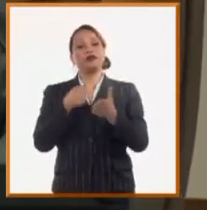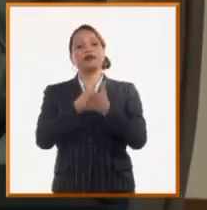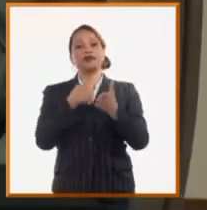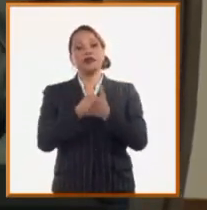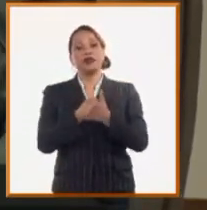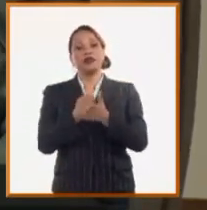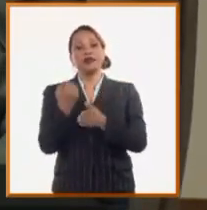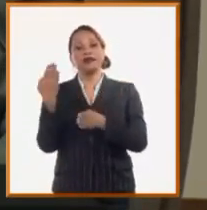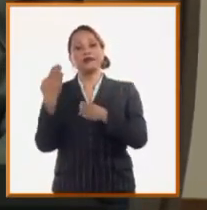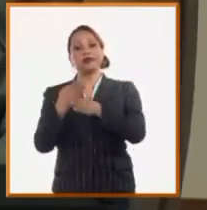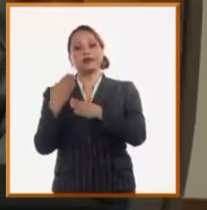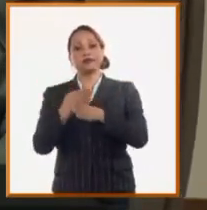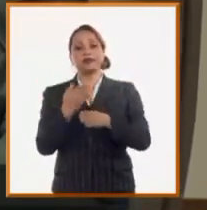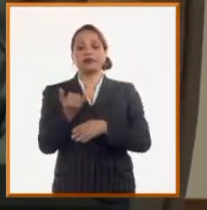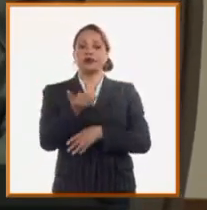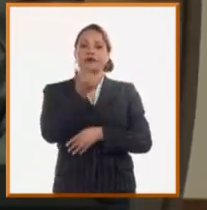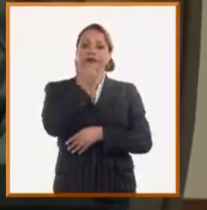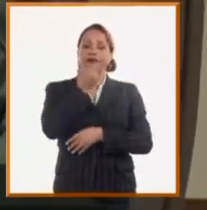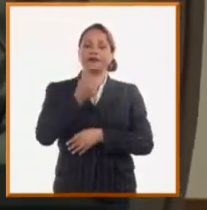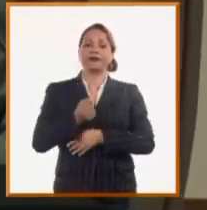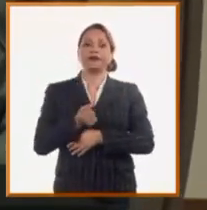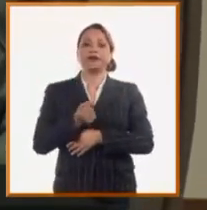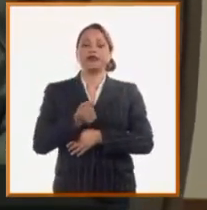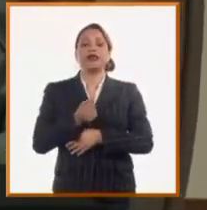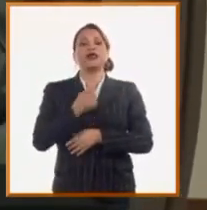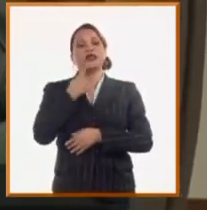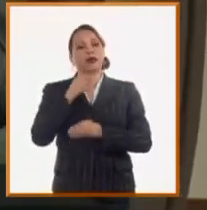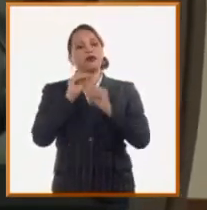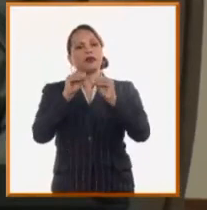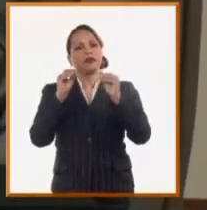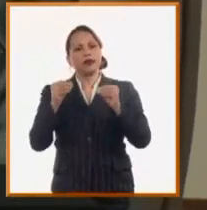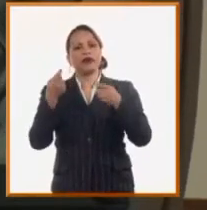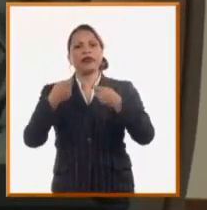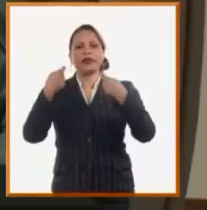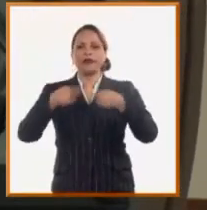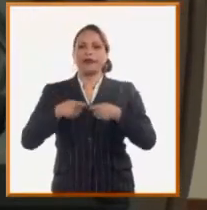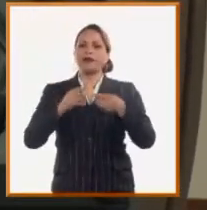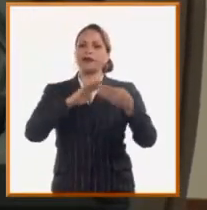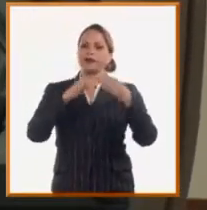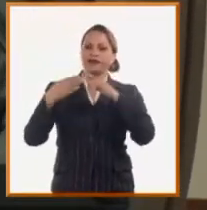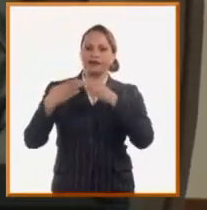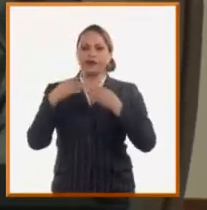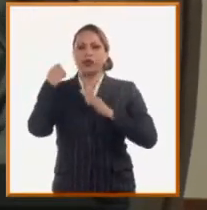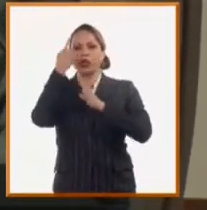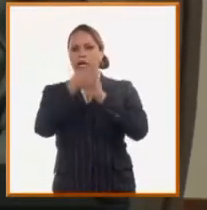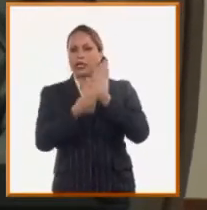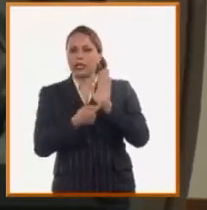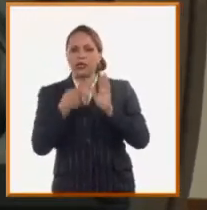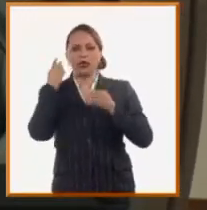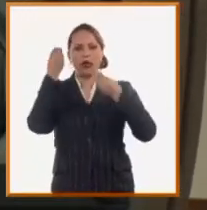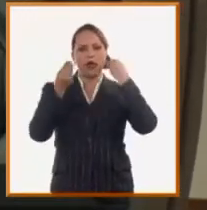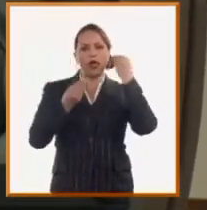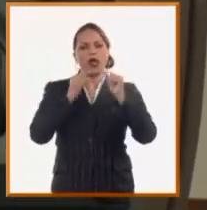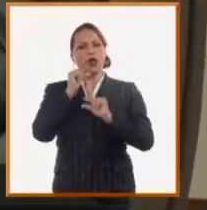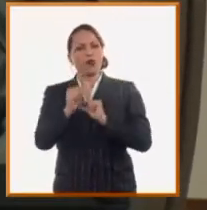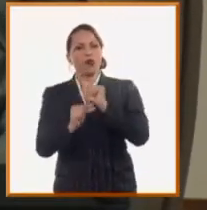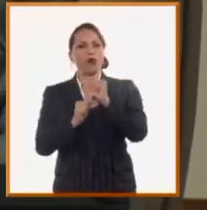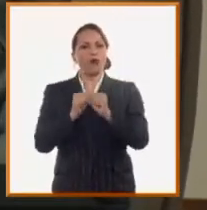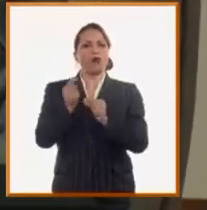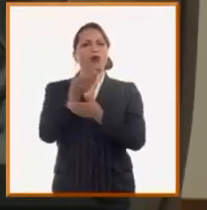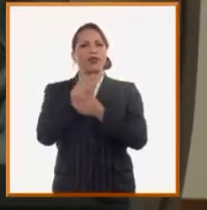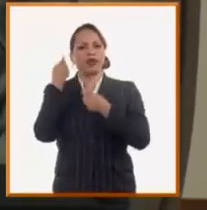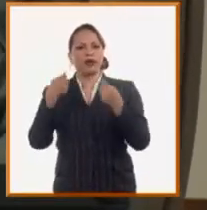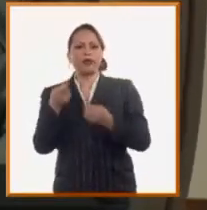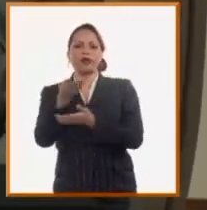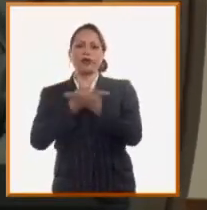corregirlas. Y estamos haciendo un llamado a discutirla, tenemos una caracterización de todas ellas, las vamos a ir compartiendo. Queremos